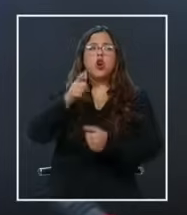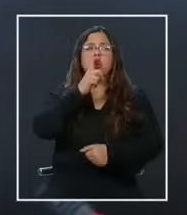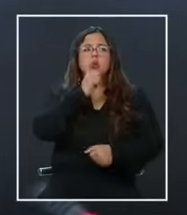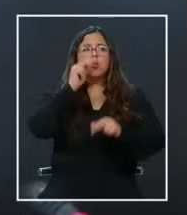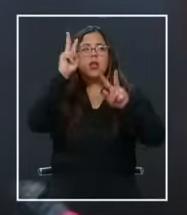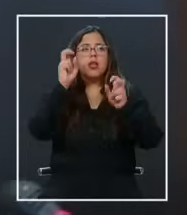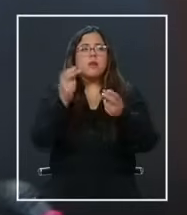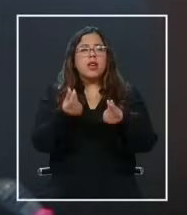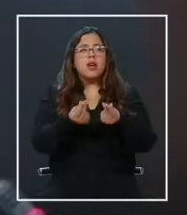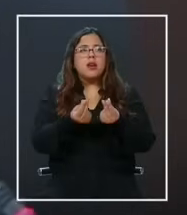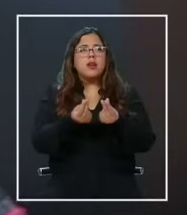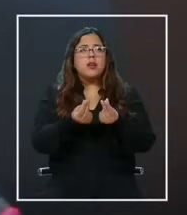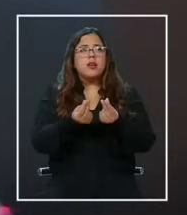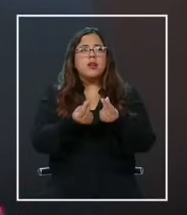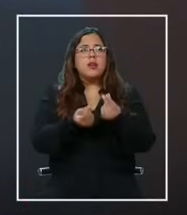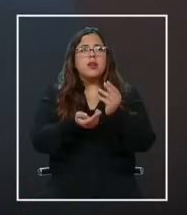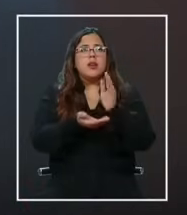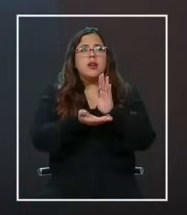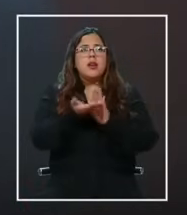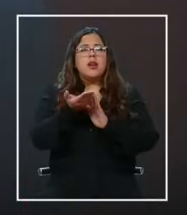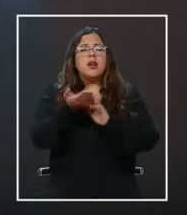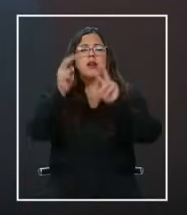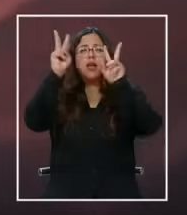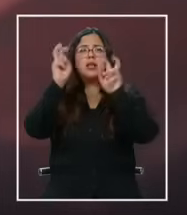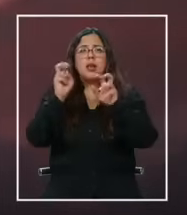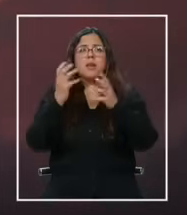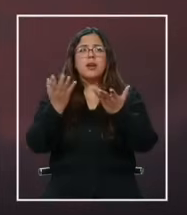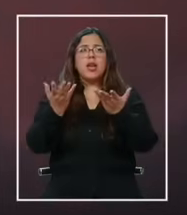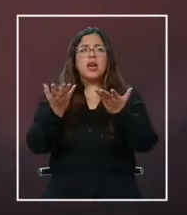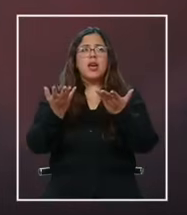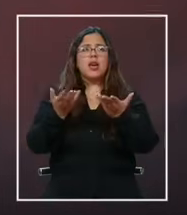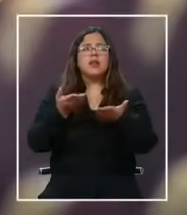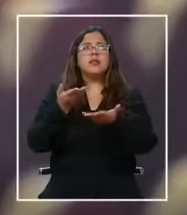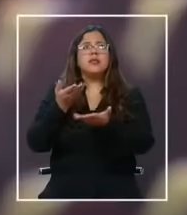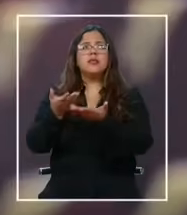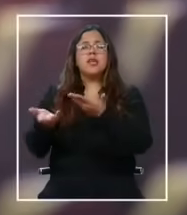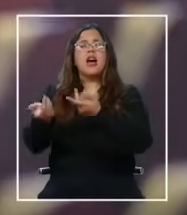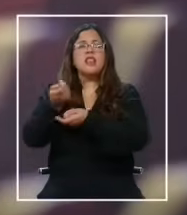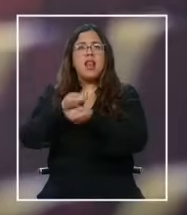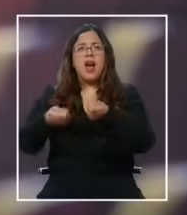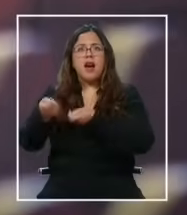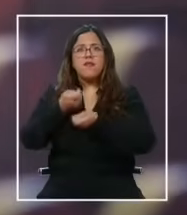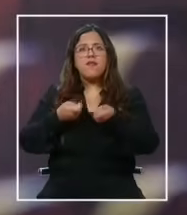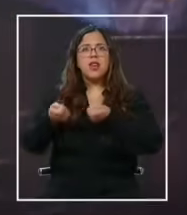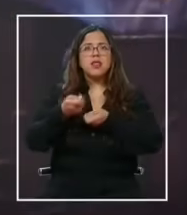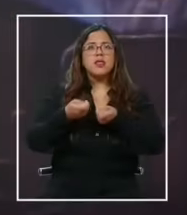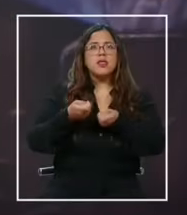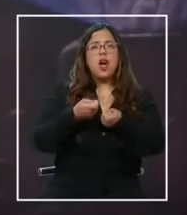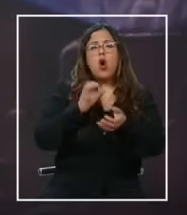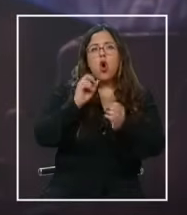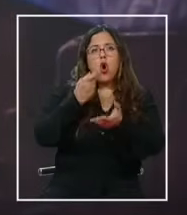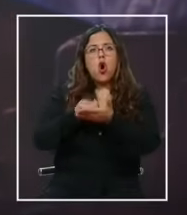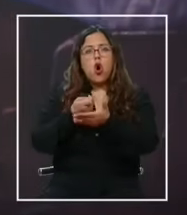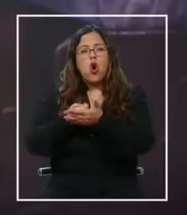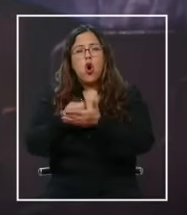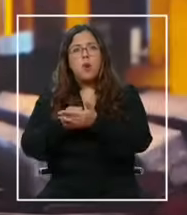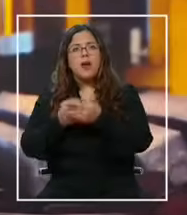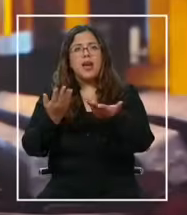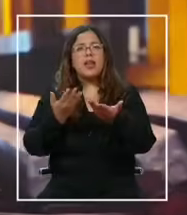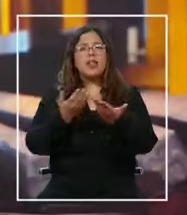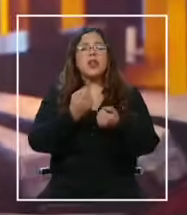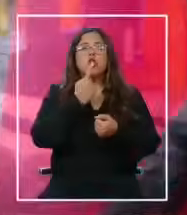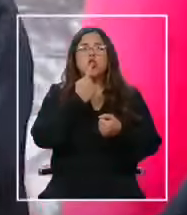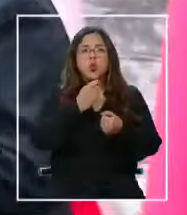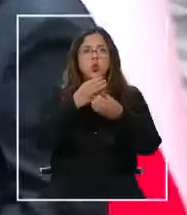Elevar los alanes a la importación de acero de este país acusó proteccionismo de Chile lo que preocupa a los empresarios